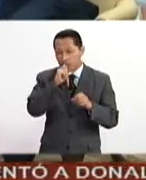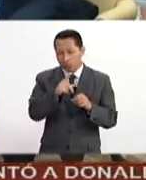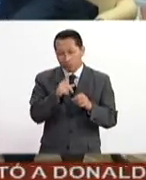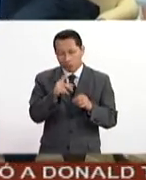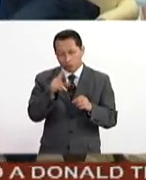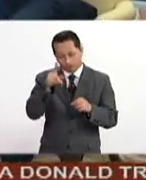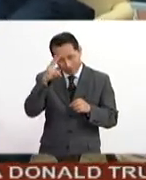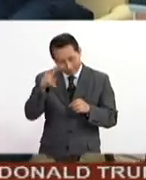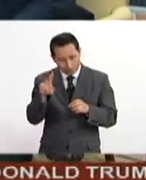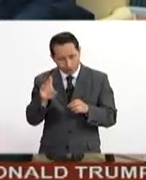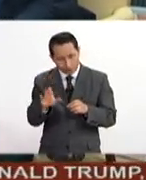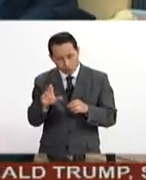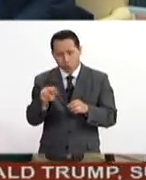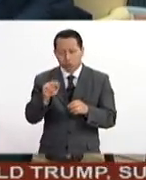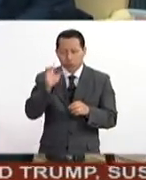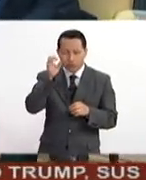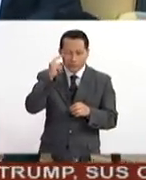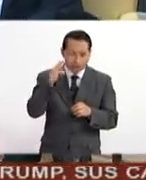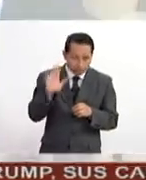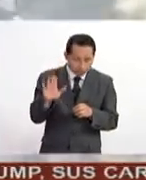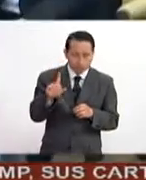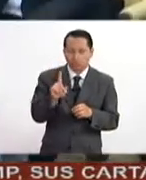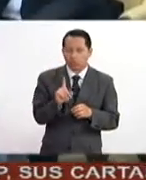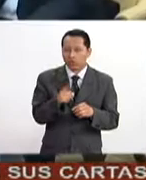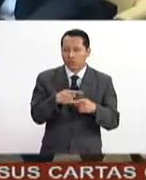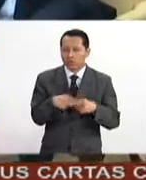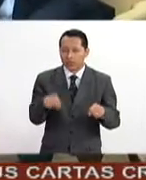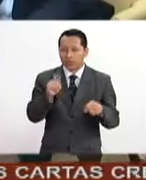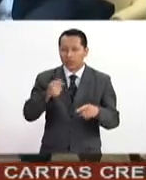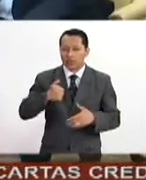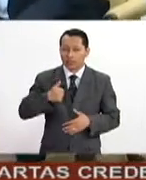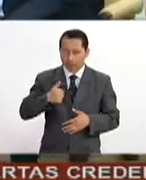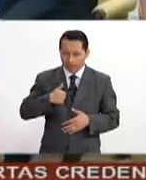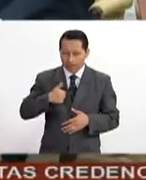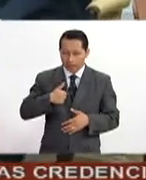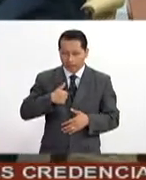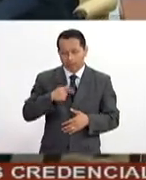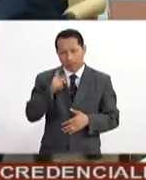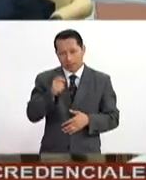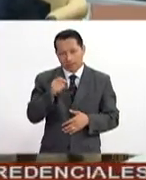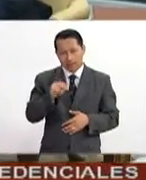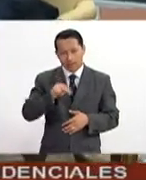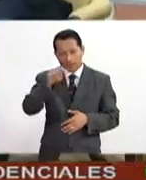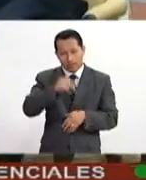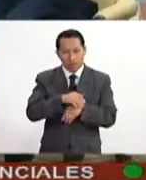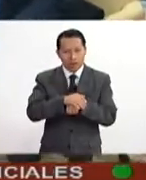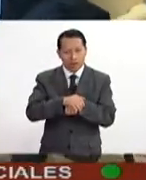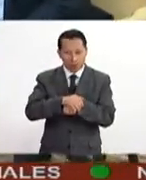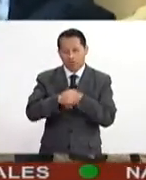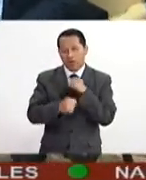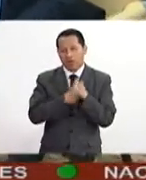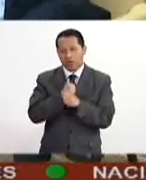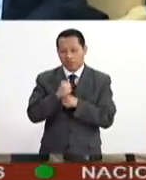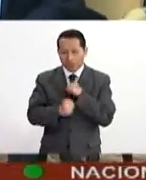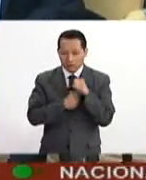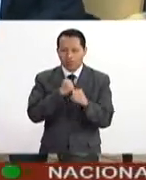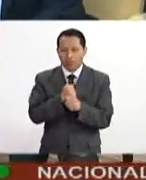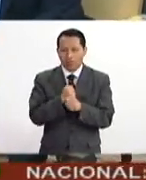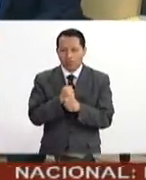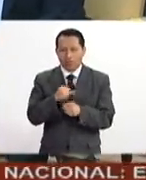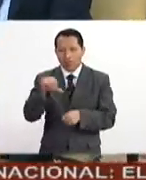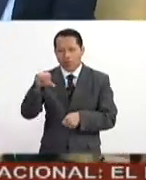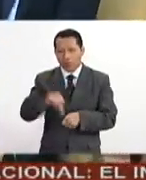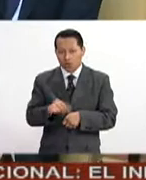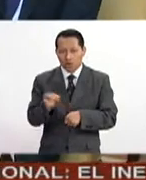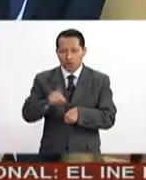No fue México, no fue China, ha sido Canadá, el vecino del norte, su amigo de muchos años. Hoy, por supuesto